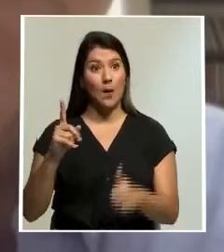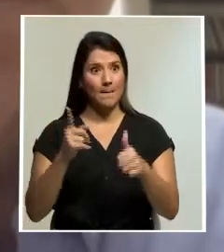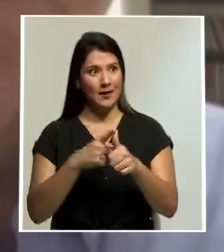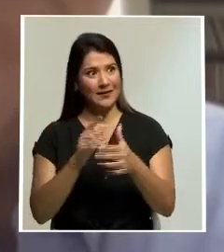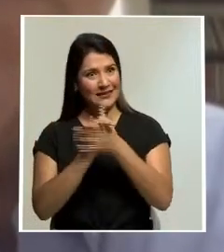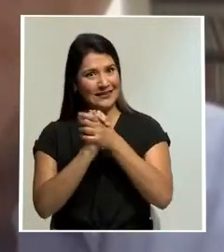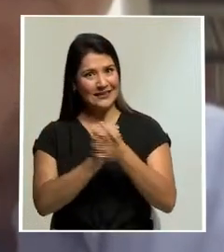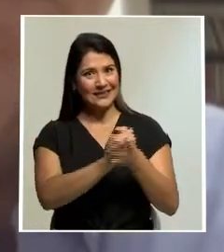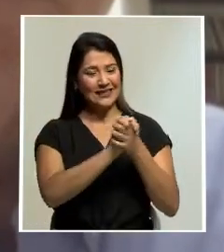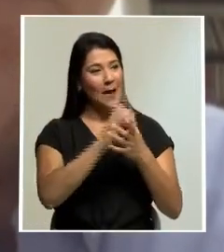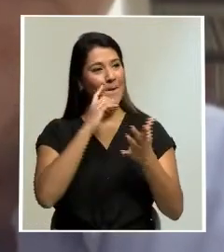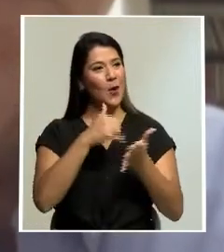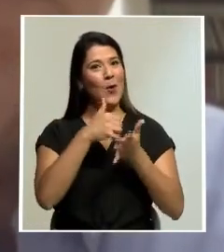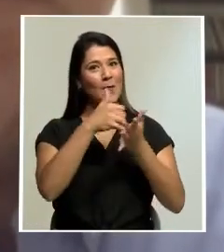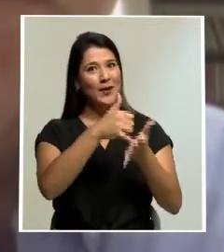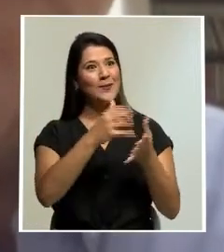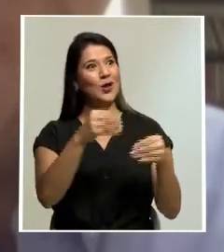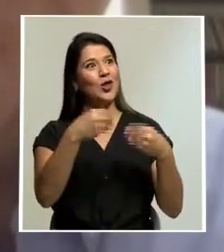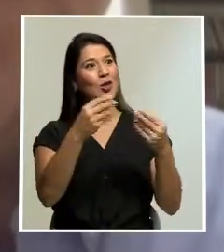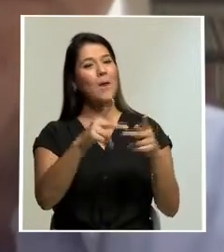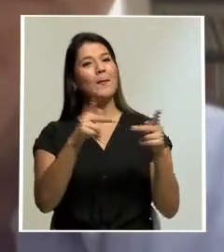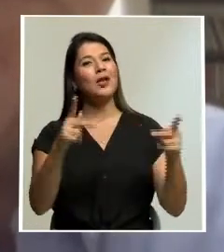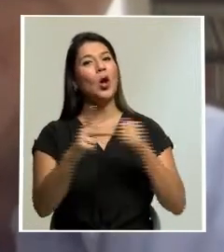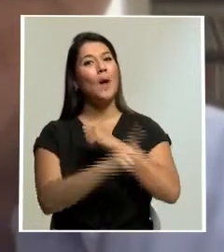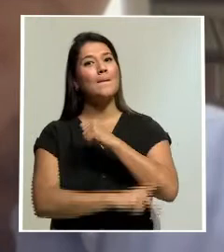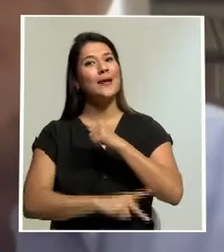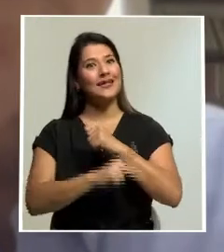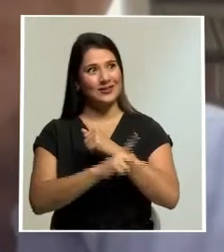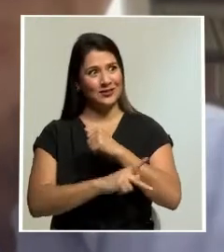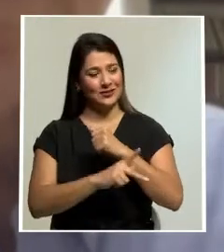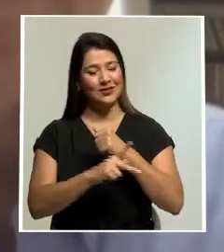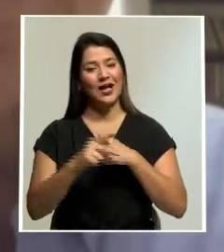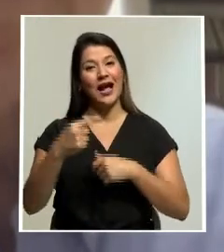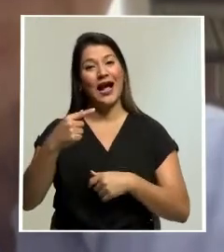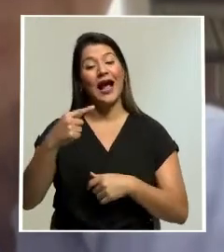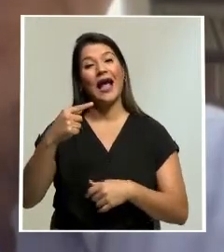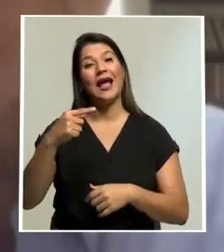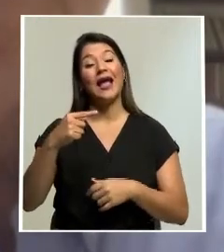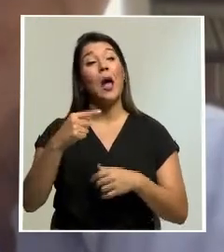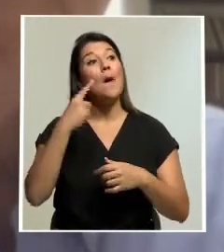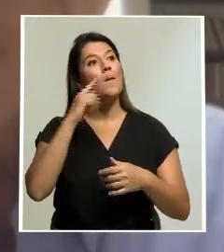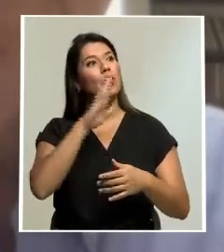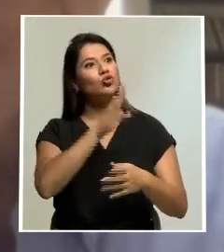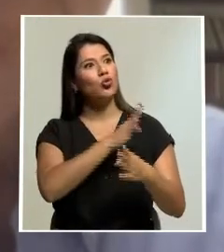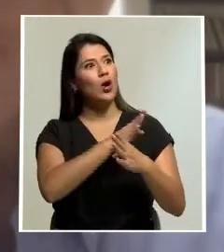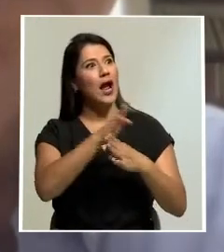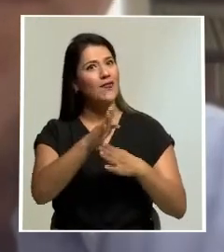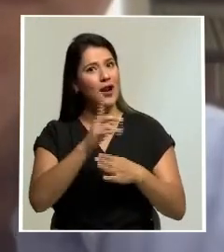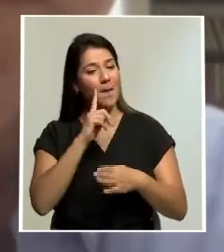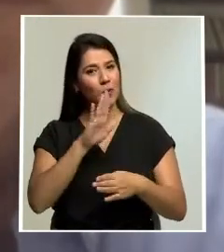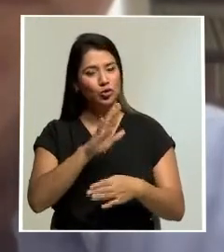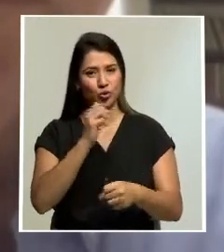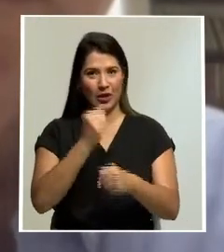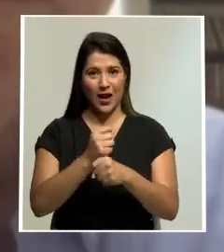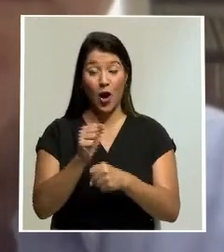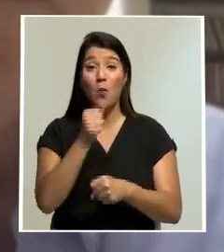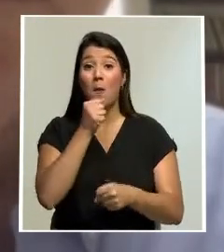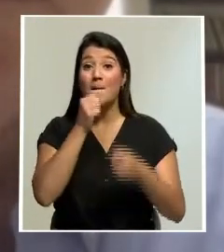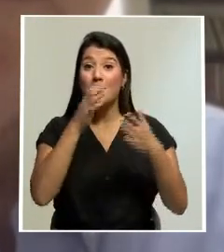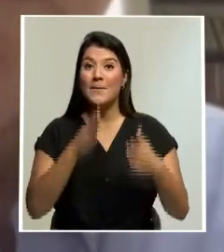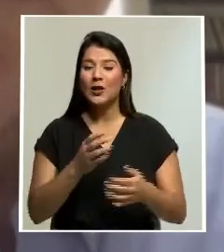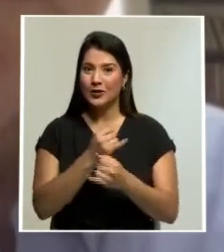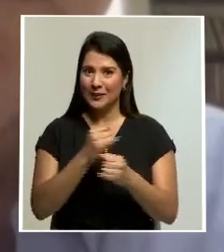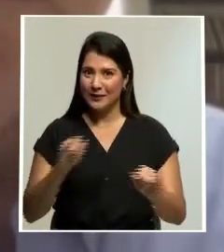y Gasset que te otorgó el diario El País, por tu increíble trayectoria, por tu trabajo como periodista